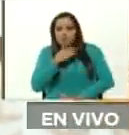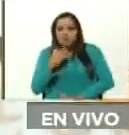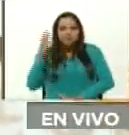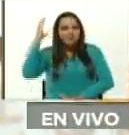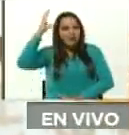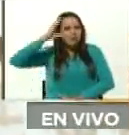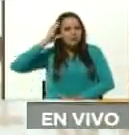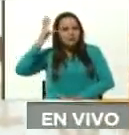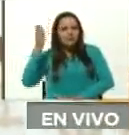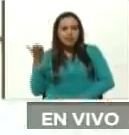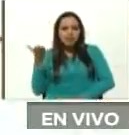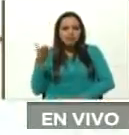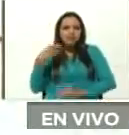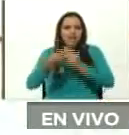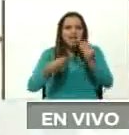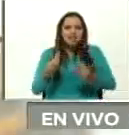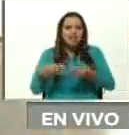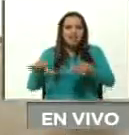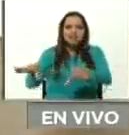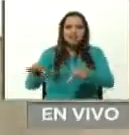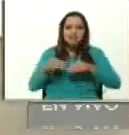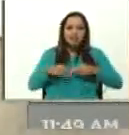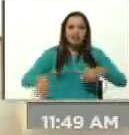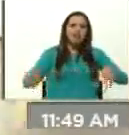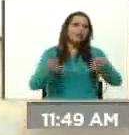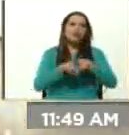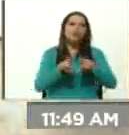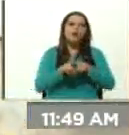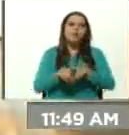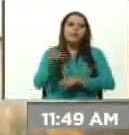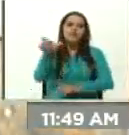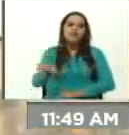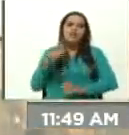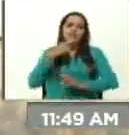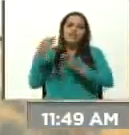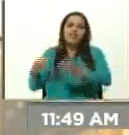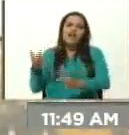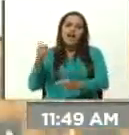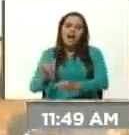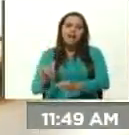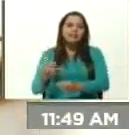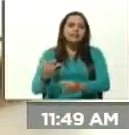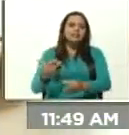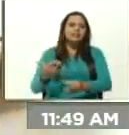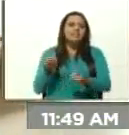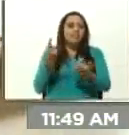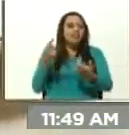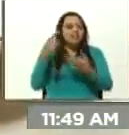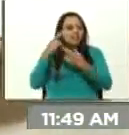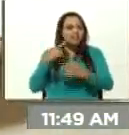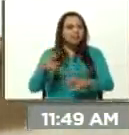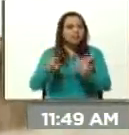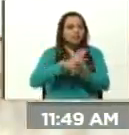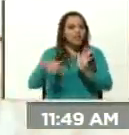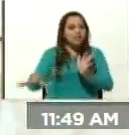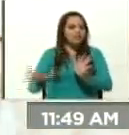cualidad de ser reconocidos como víctimas reales. Nosotros respetamos profundamente a las víctimas,